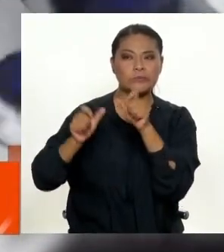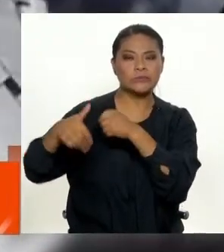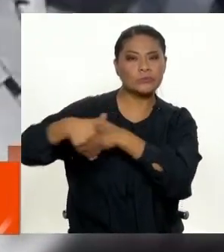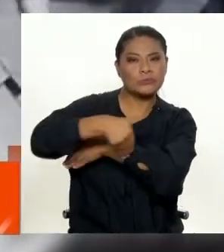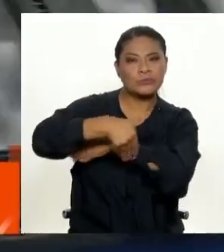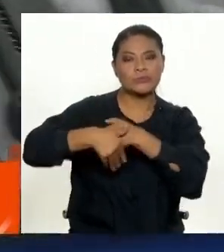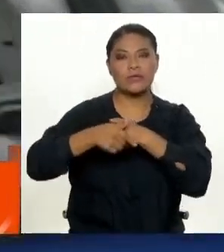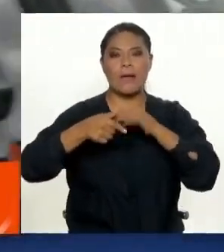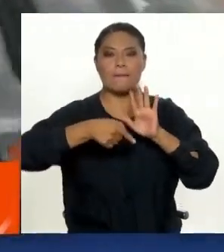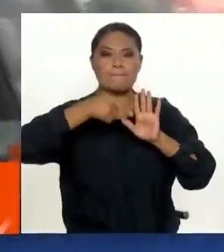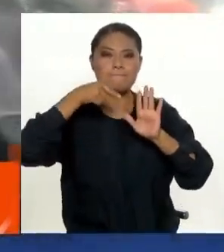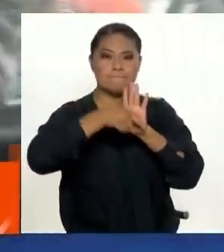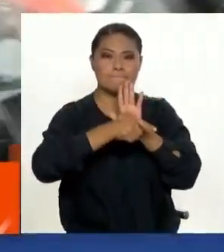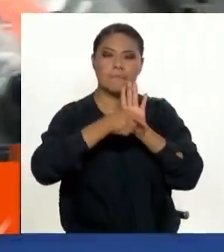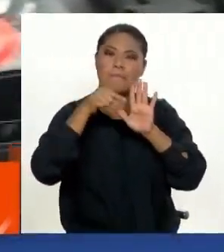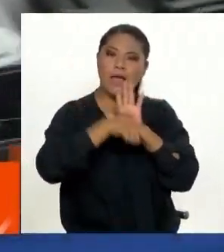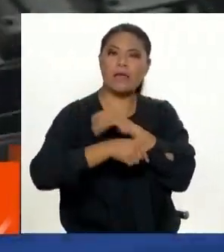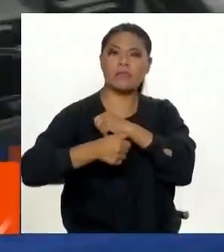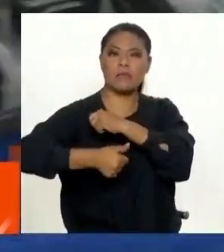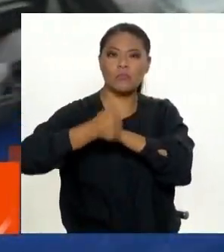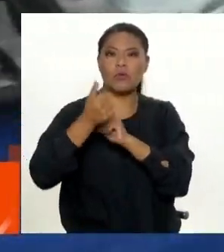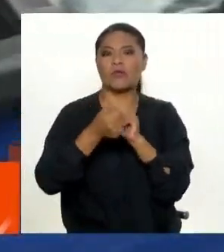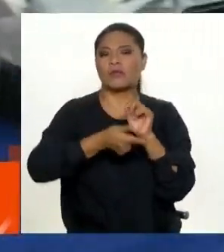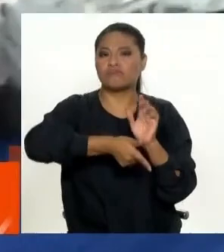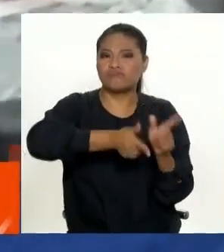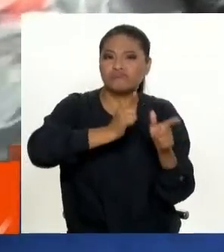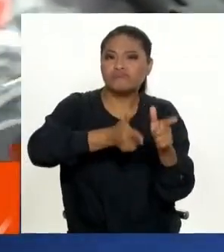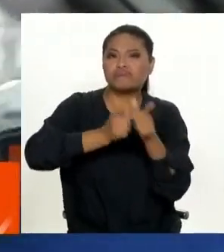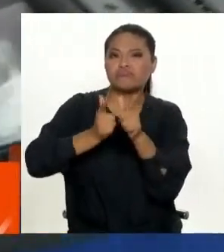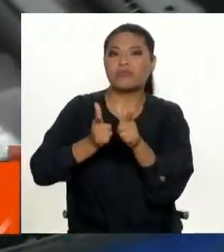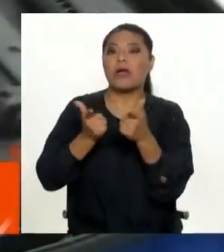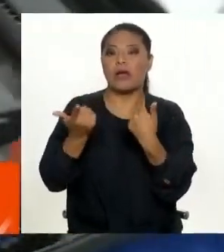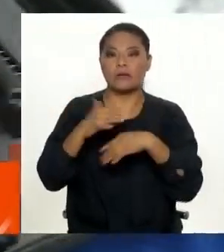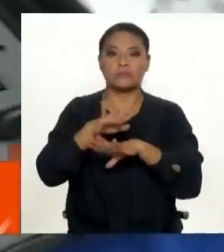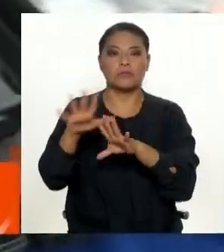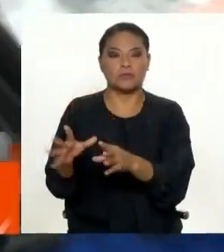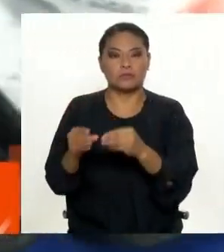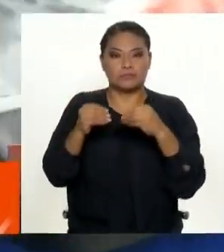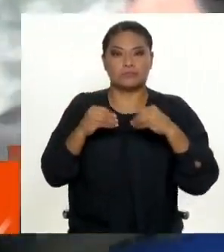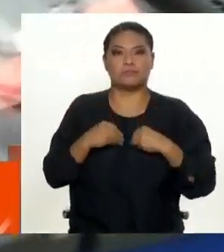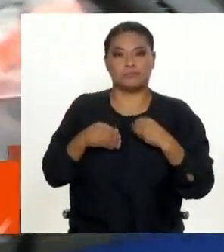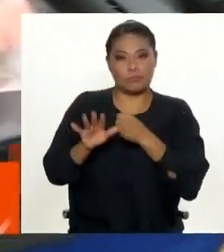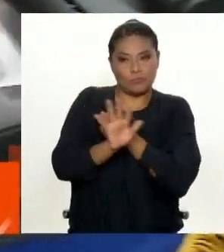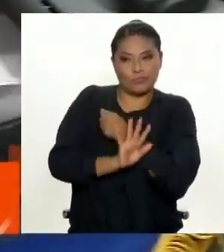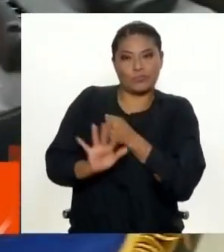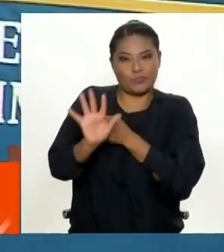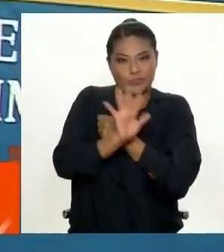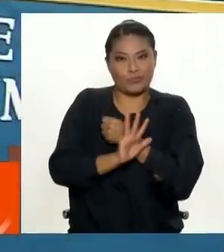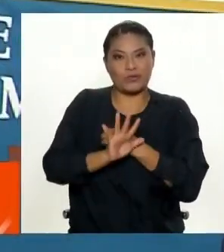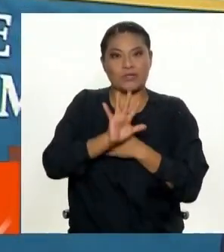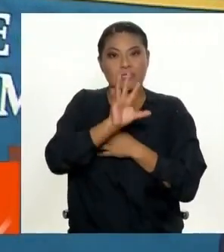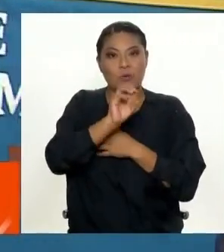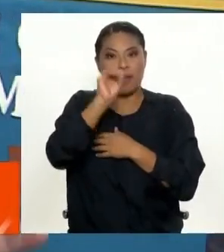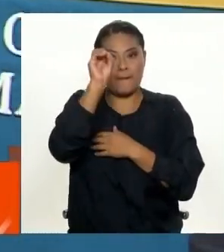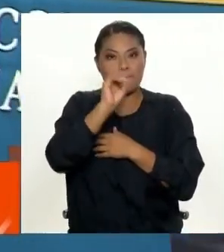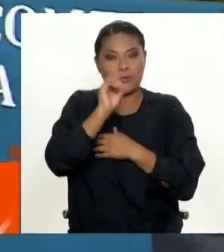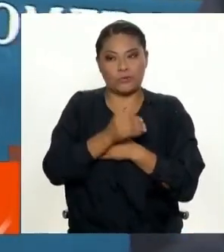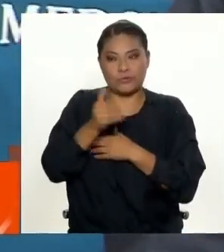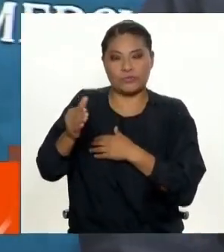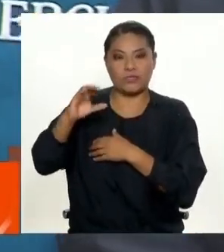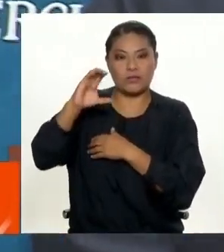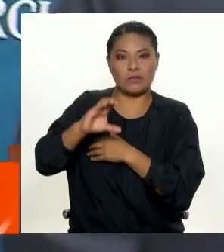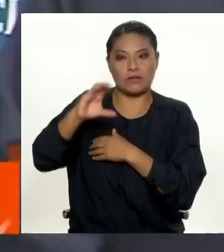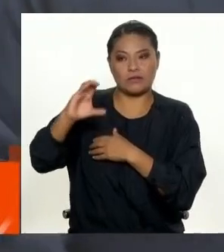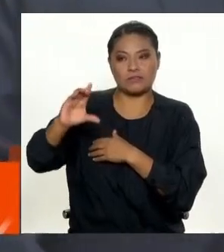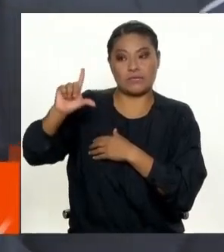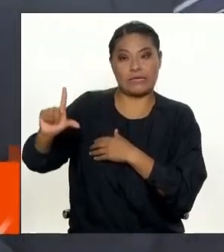la importación de armas de uso civil, en aproximadamente un 50%. Y precisamente hemos llegado a la Cámara de Comercio de Lima y vamos a conversar